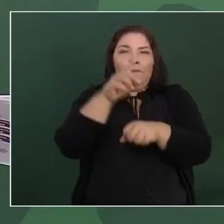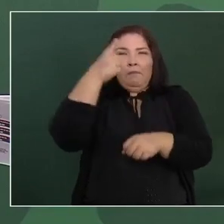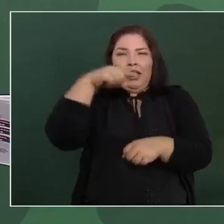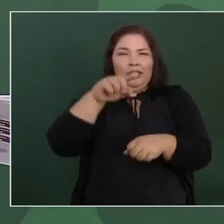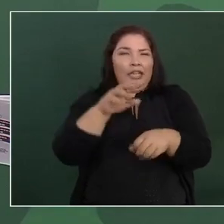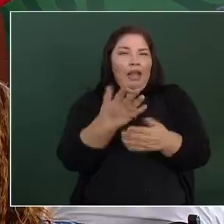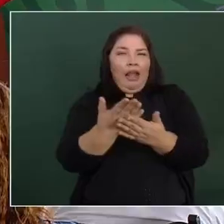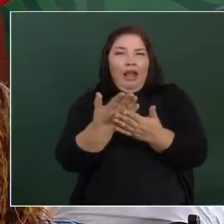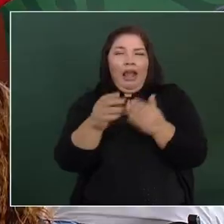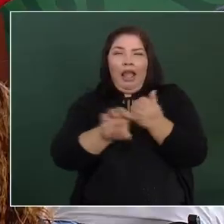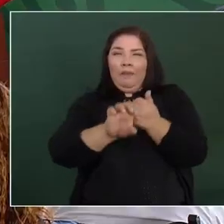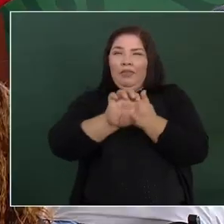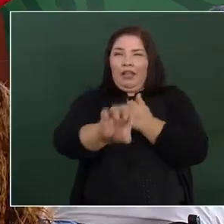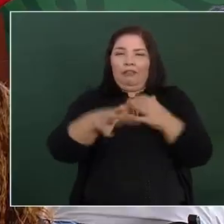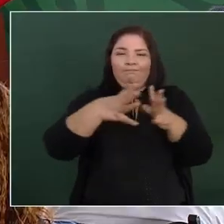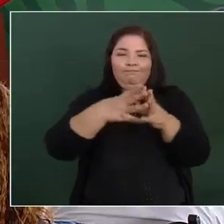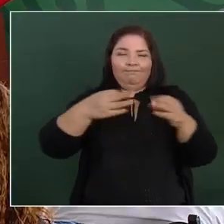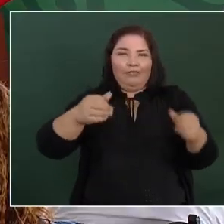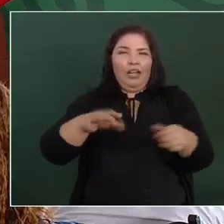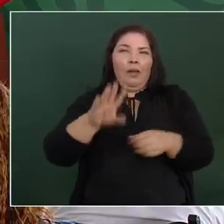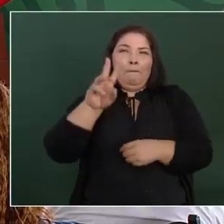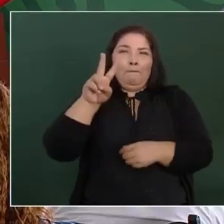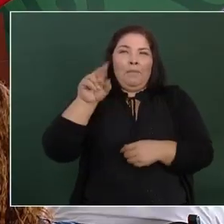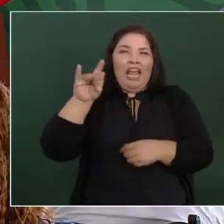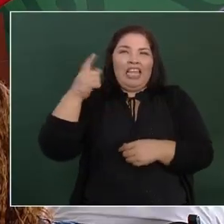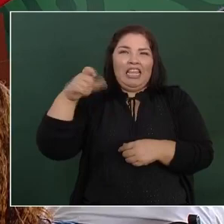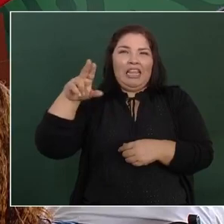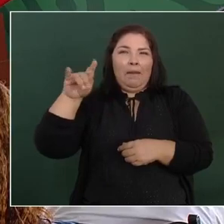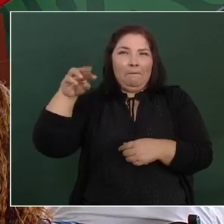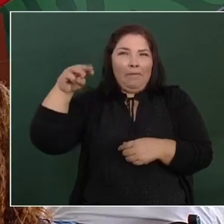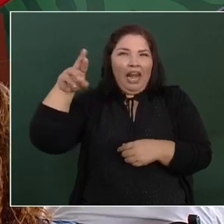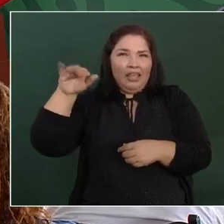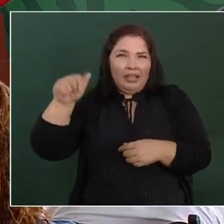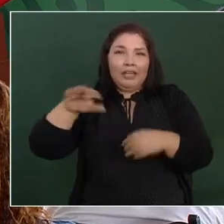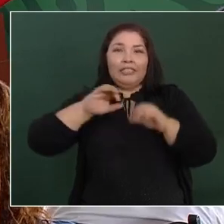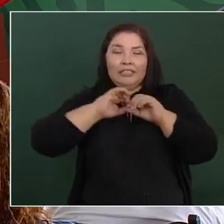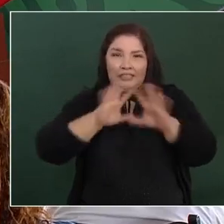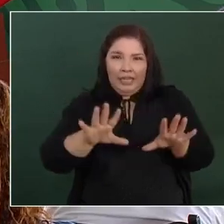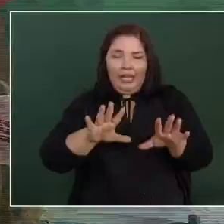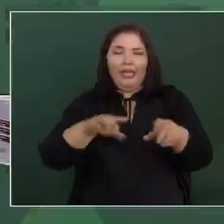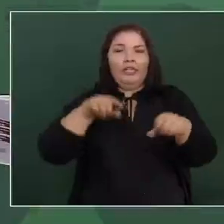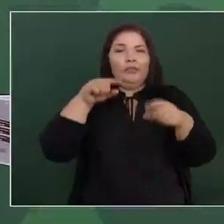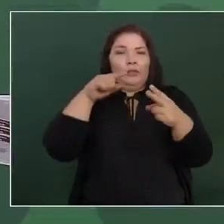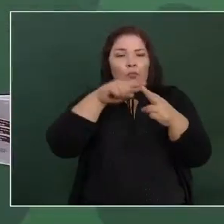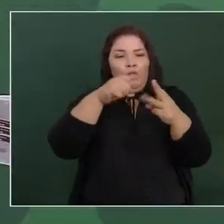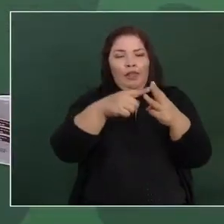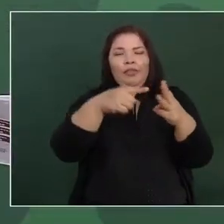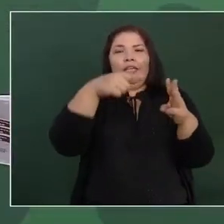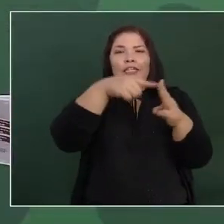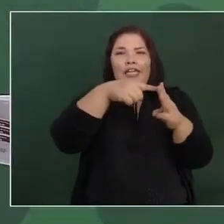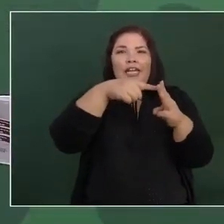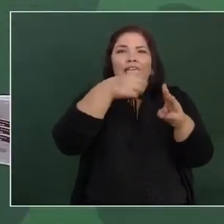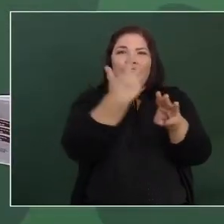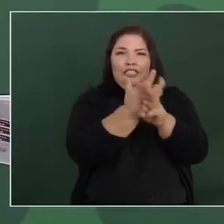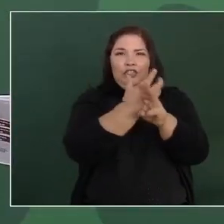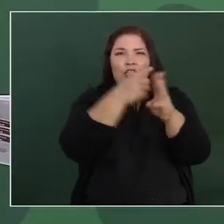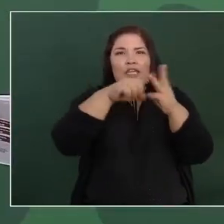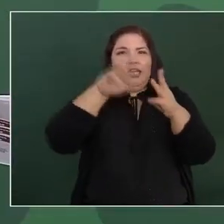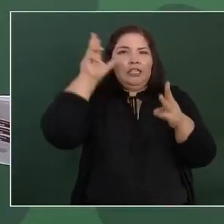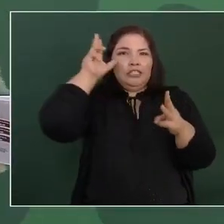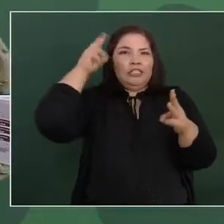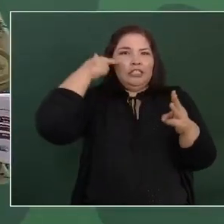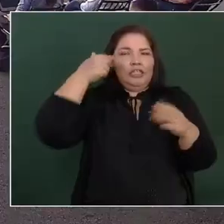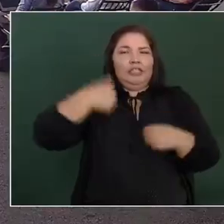vaquita marina. Pero lo bueno de esto es que ya está involucrado tanto Estados Unidos como China. Esto es la información que